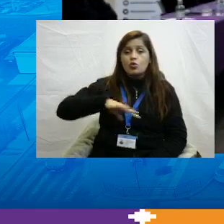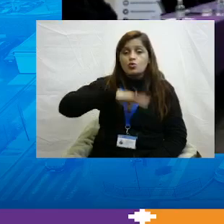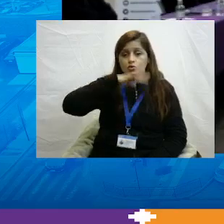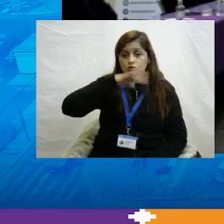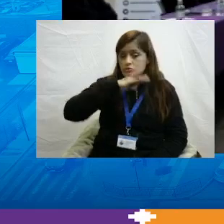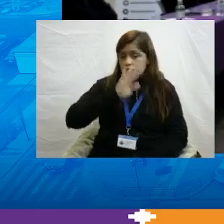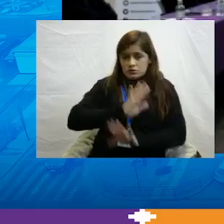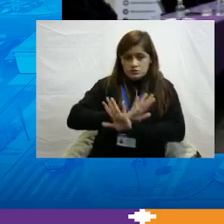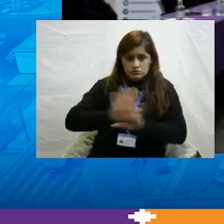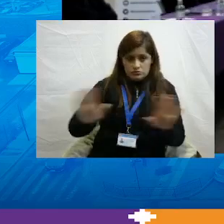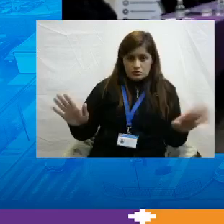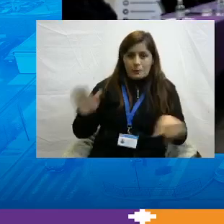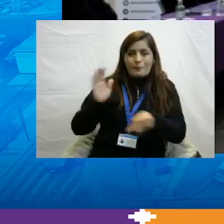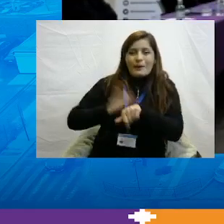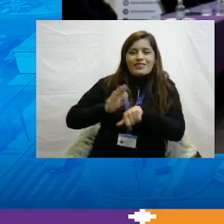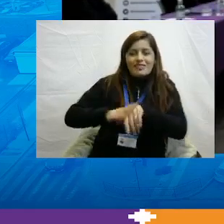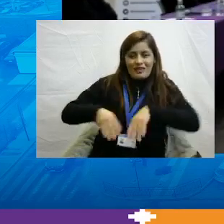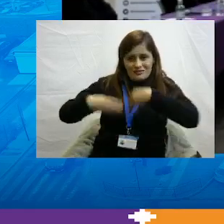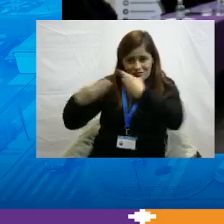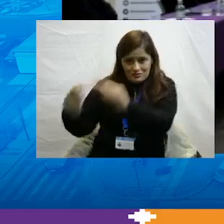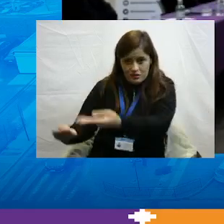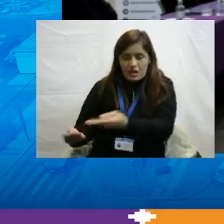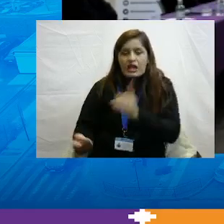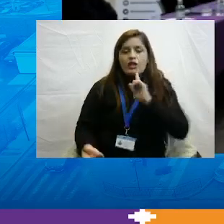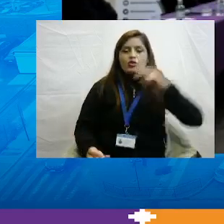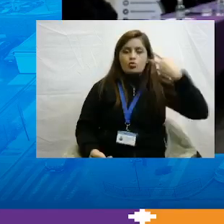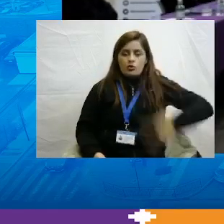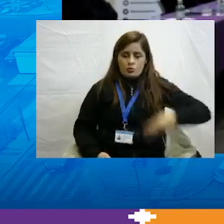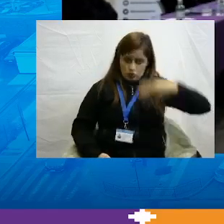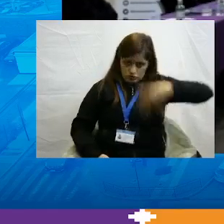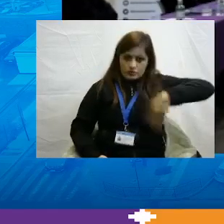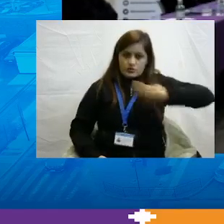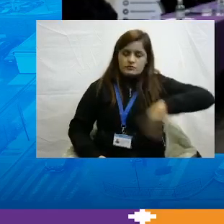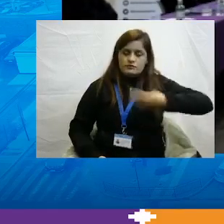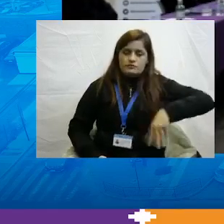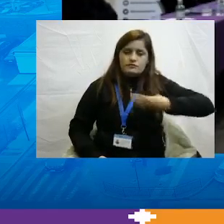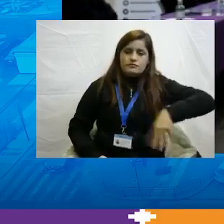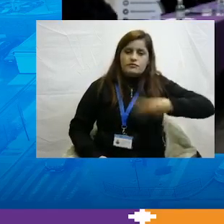espacio que es de dominio municipal.